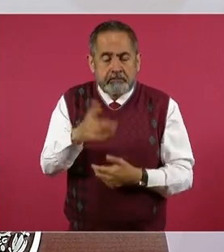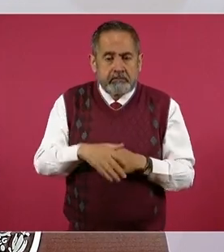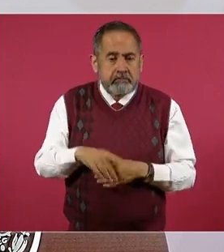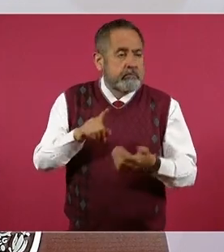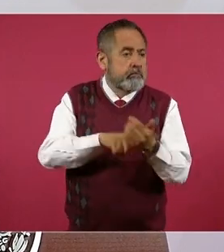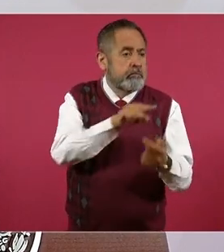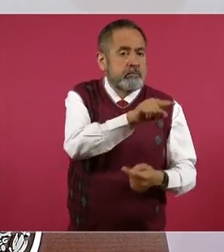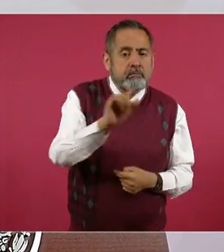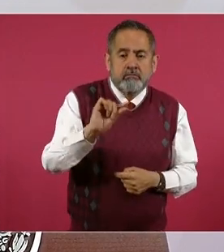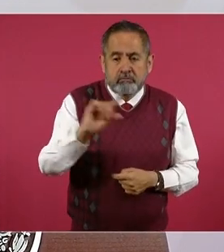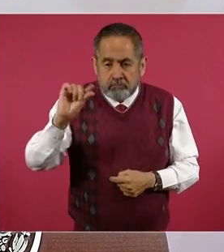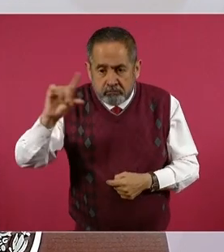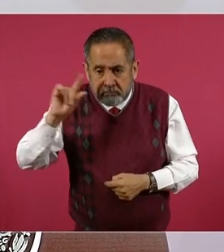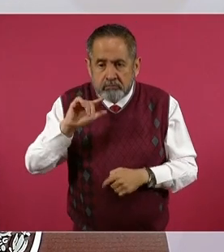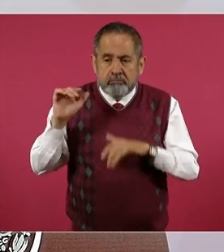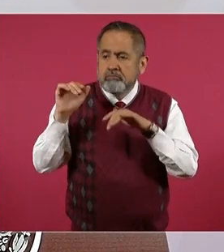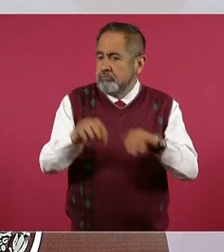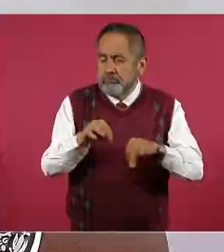profesionales,